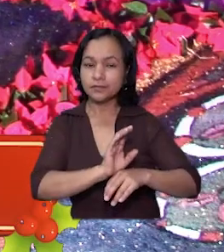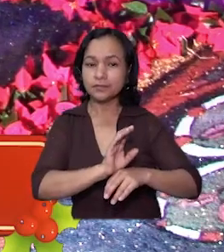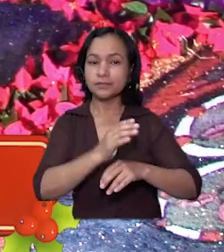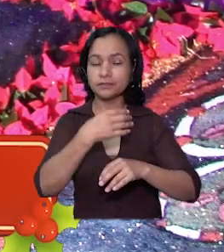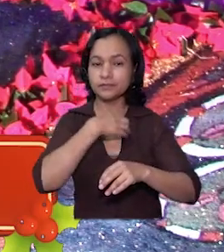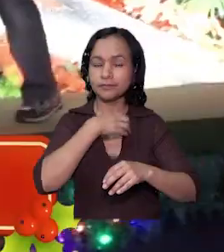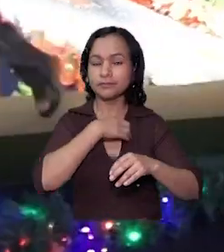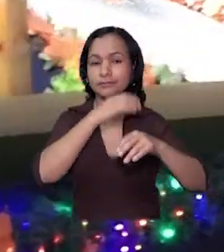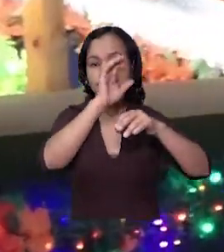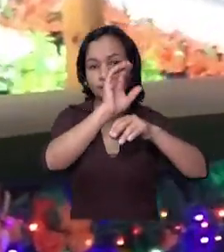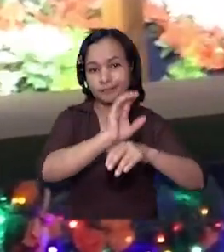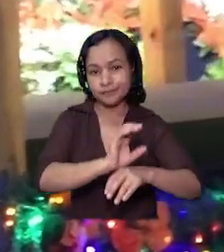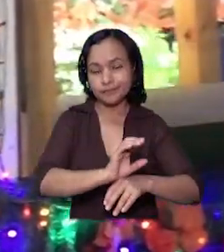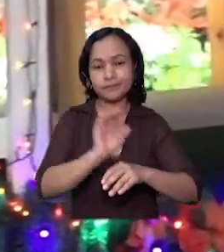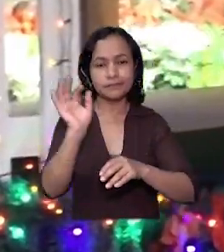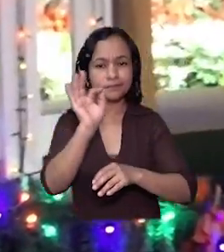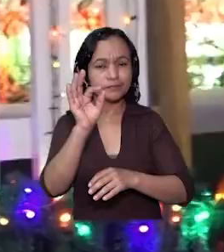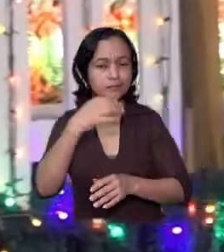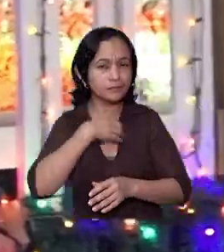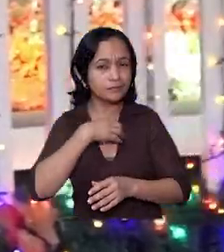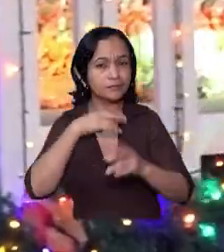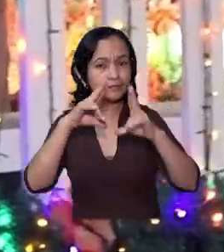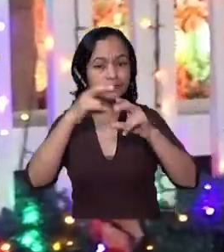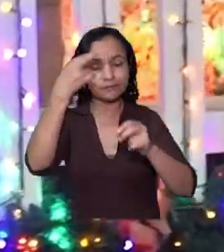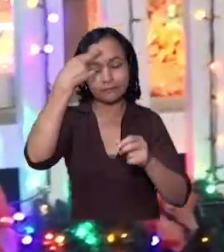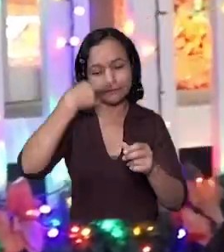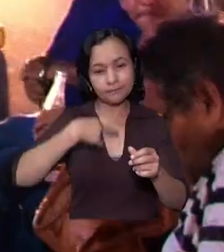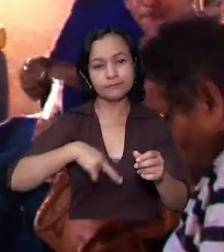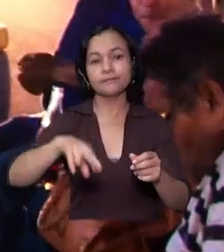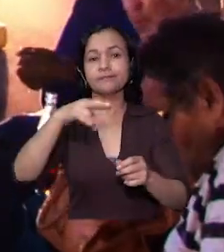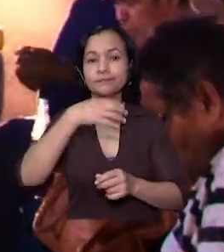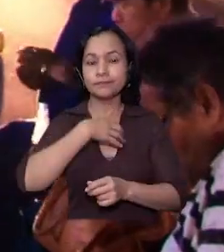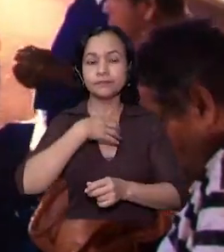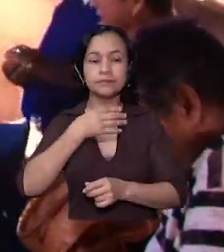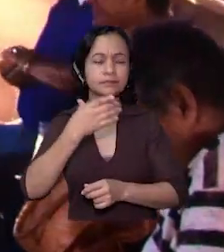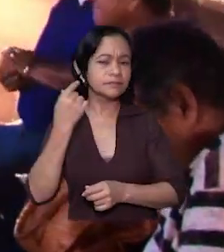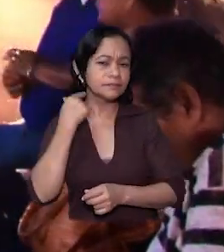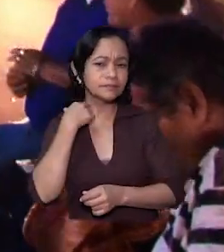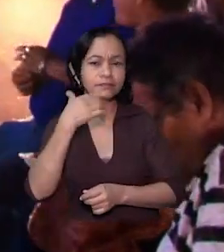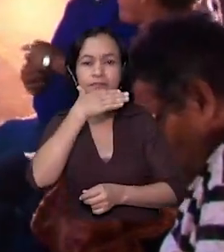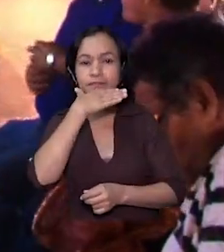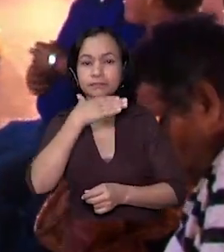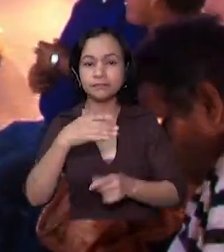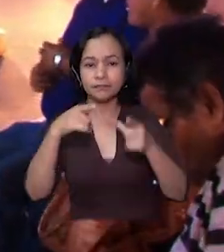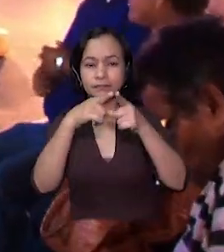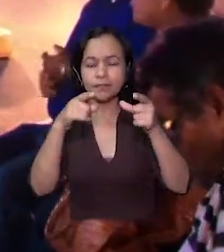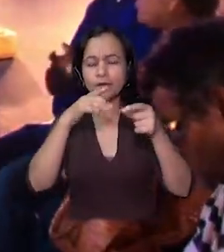nuestras tradiciones, a nuestra forma de ser, a nuestra religiosidad. Cada diciembre Managua